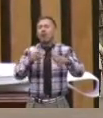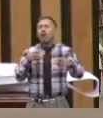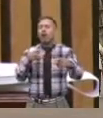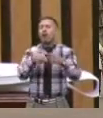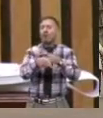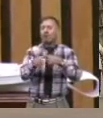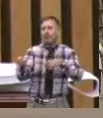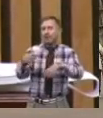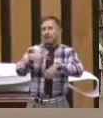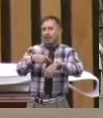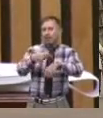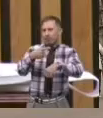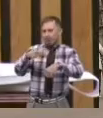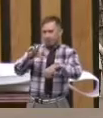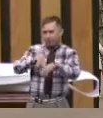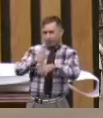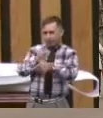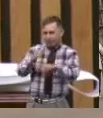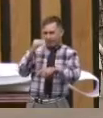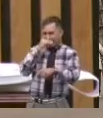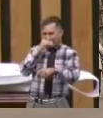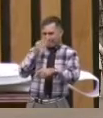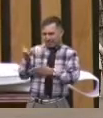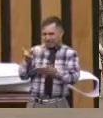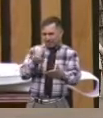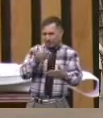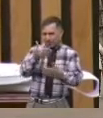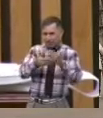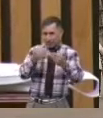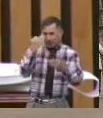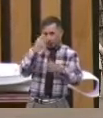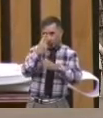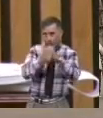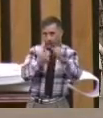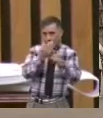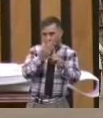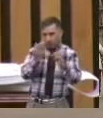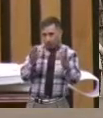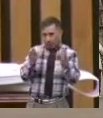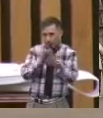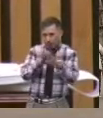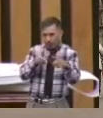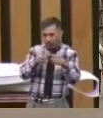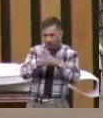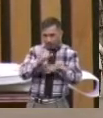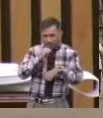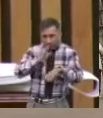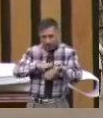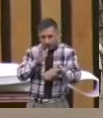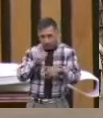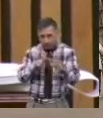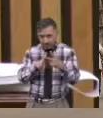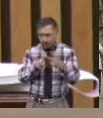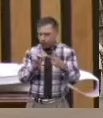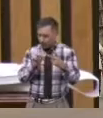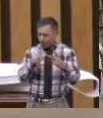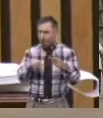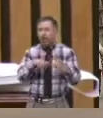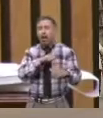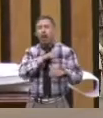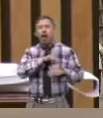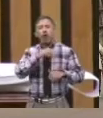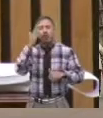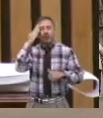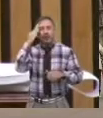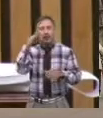tiempo federal asignado por el INE en un periodo de un año. Esta autoridad electoral tiene otra vez la